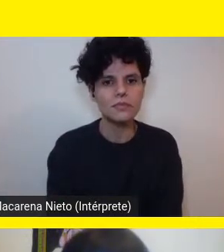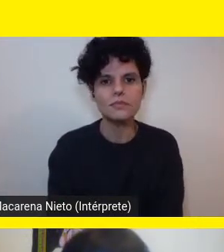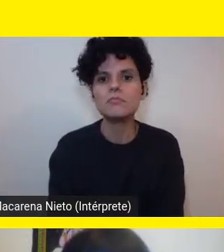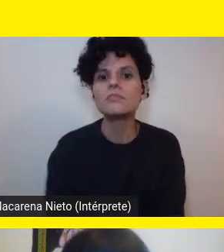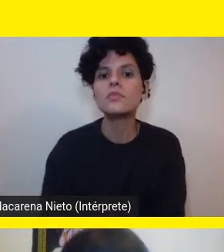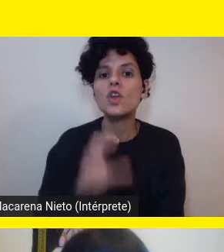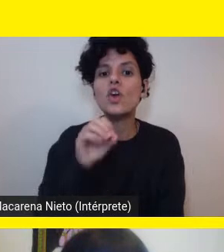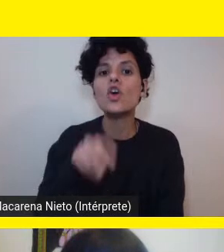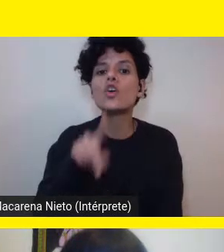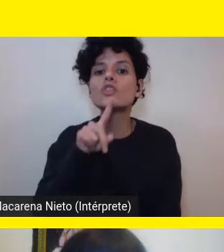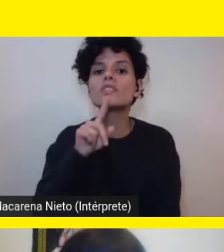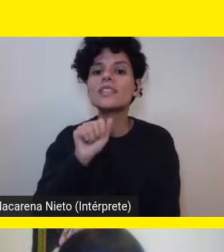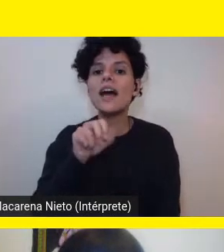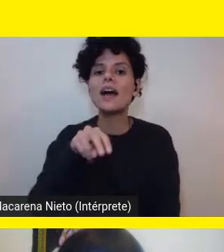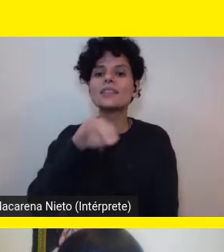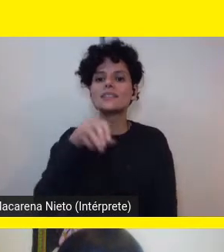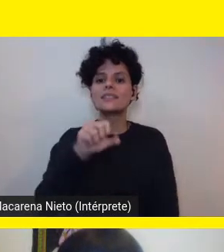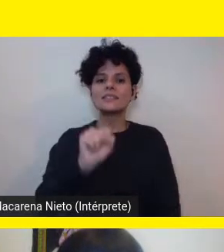Sí, voy yo.